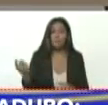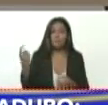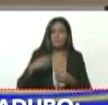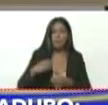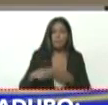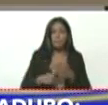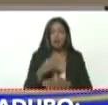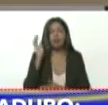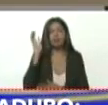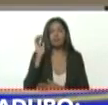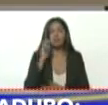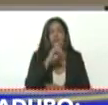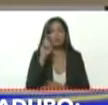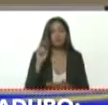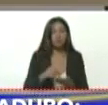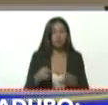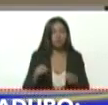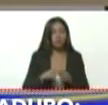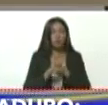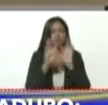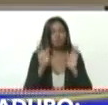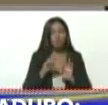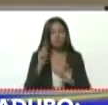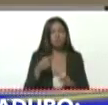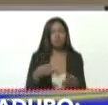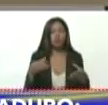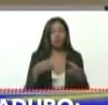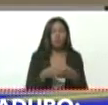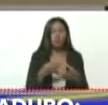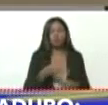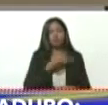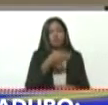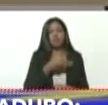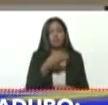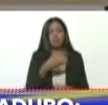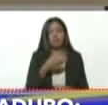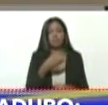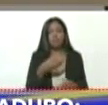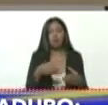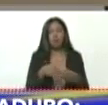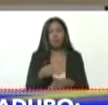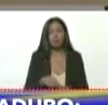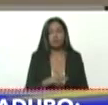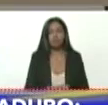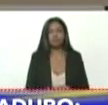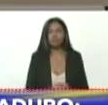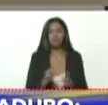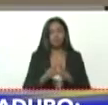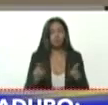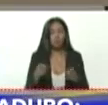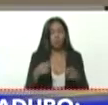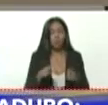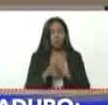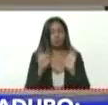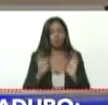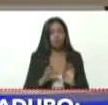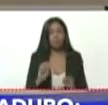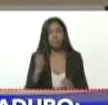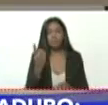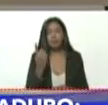a la Asamblea Nacional la fracción parlamentaria del Partido Socialista Unido de Venezuela y las fracciones aliadas. Primer